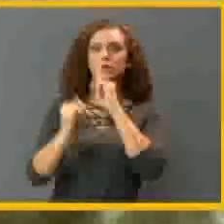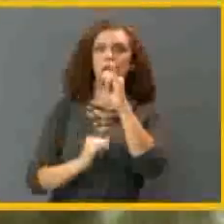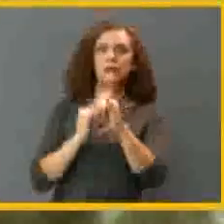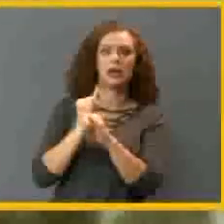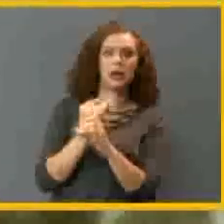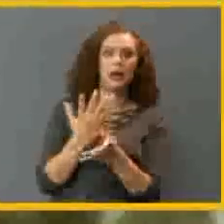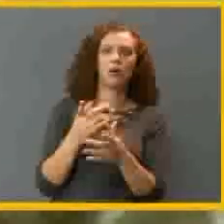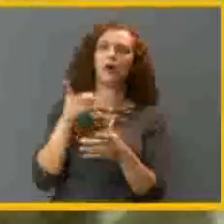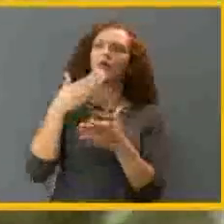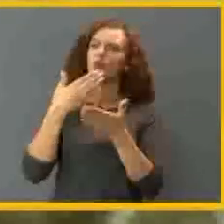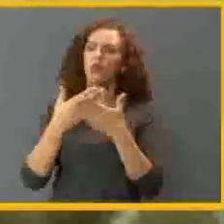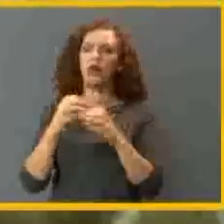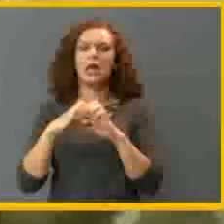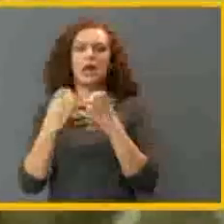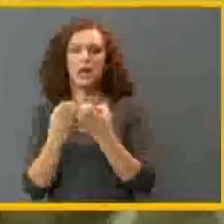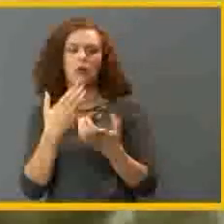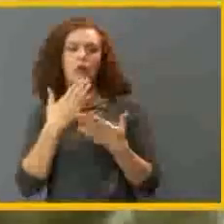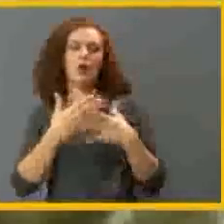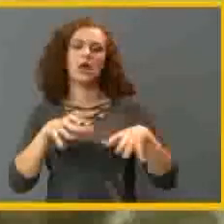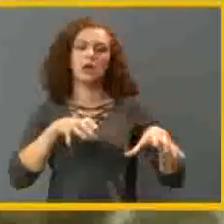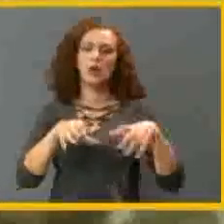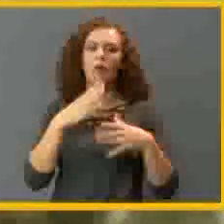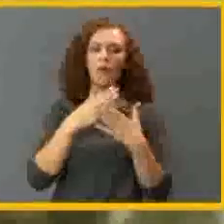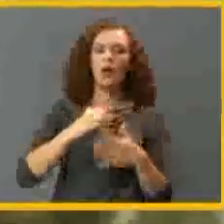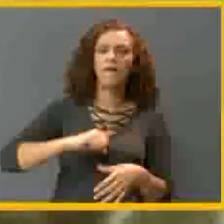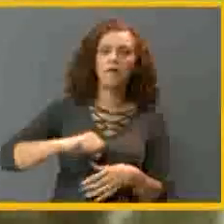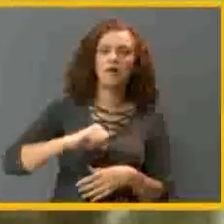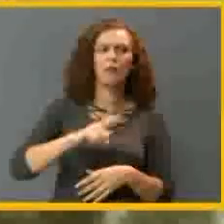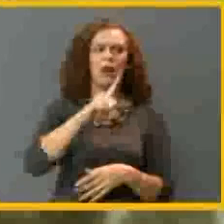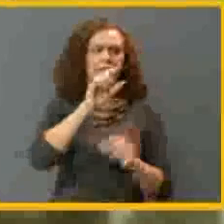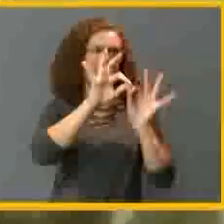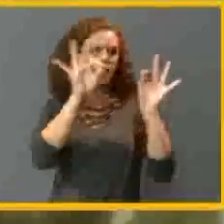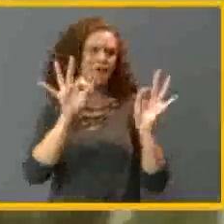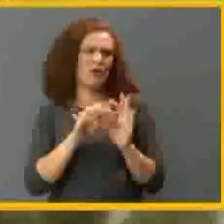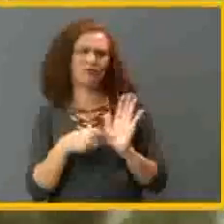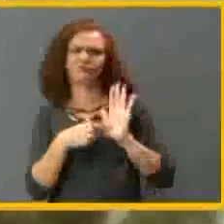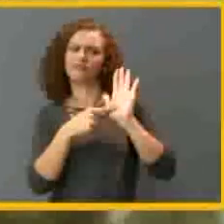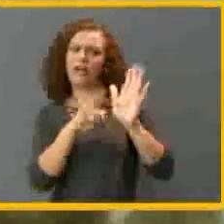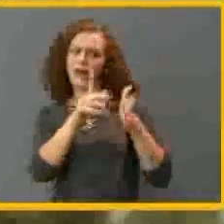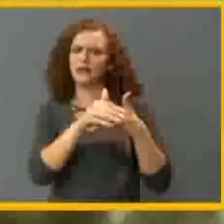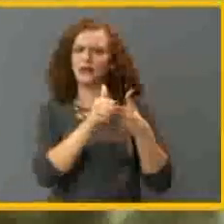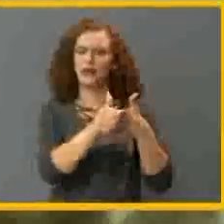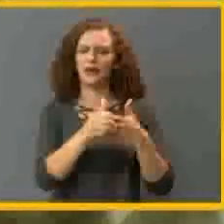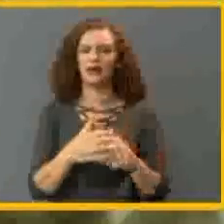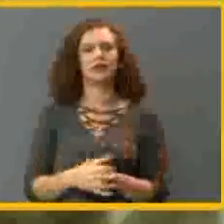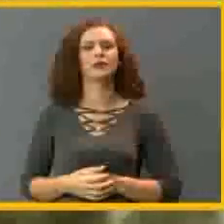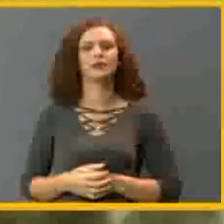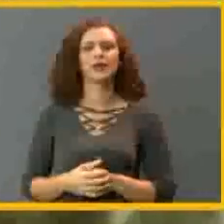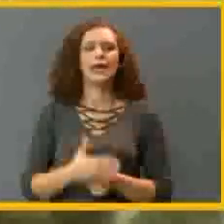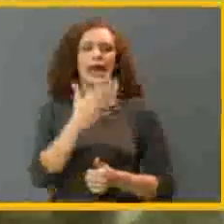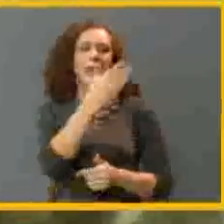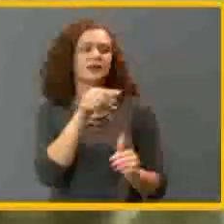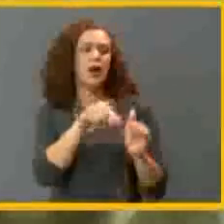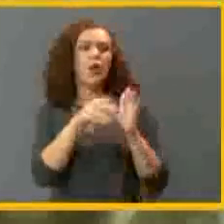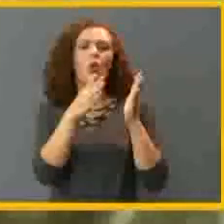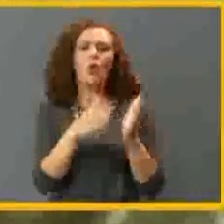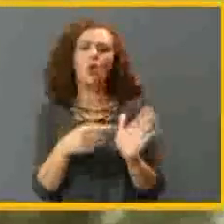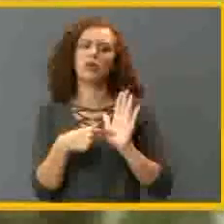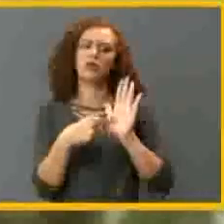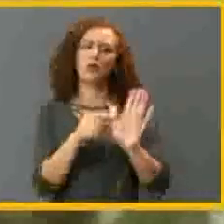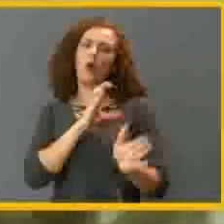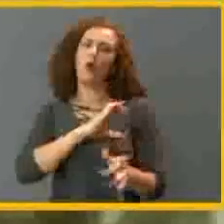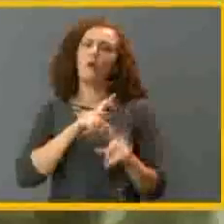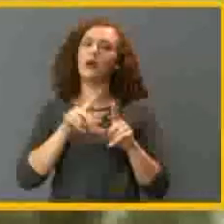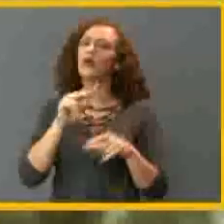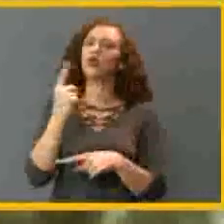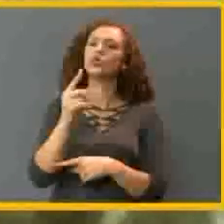internacional, ante un muy buen equipo, con buena dinámica, con buen ritmo, es figura, destaca, es líder, es el goleador, demuestra condiciones. Pero